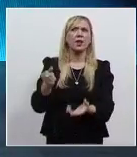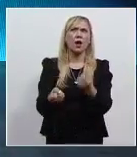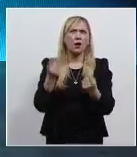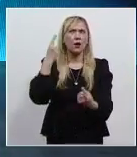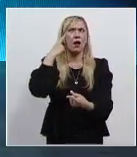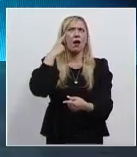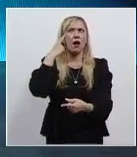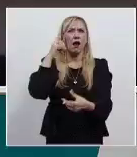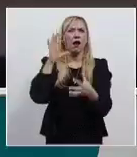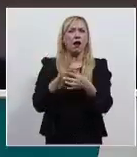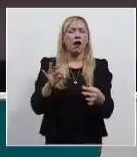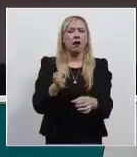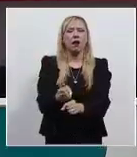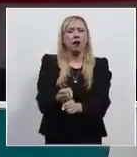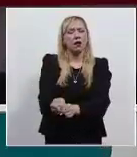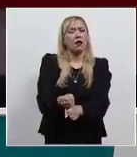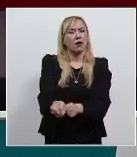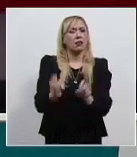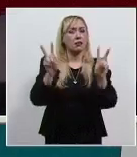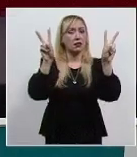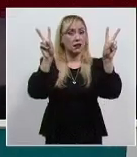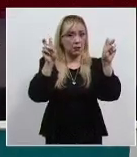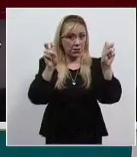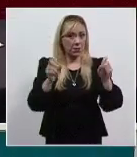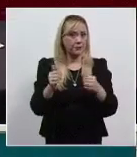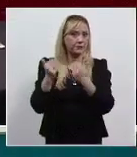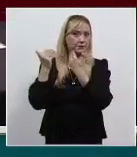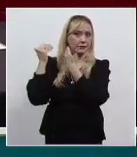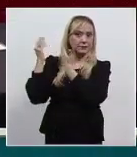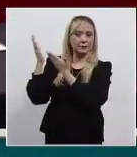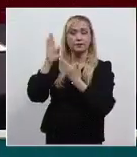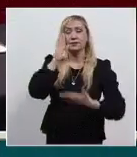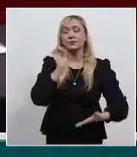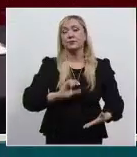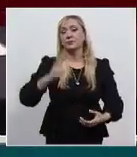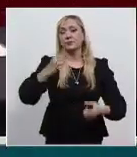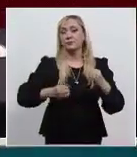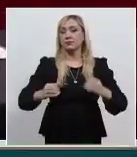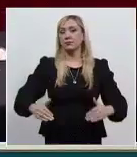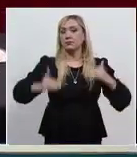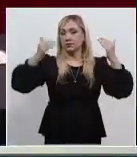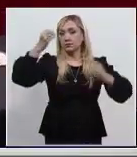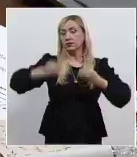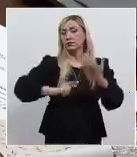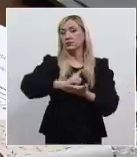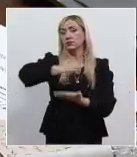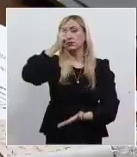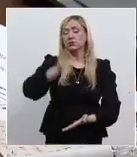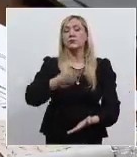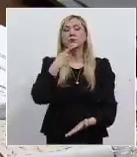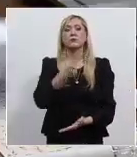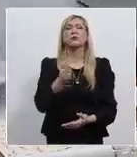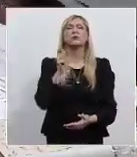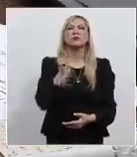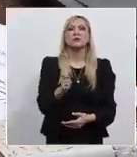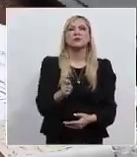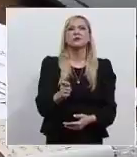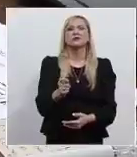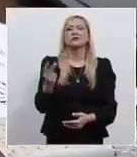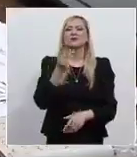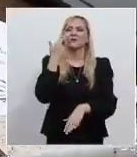de tortura. Jorge Mario Pardo Rebolledo, ministro de la Suprema Corte de Justicia, subrayó que la sensibilidad y